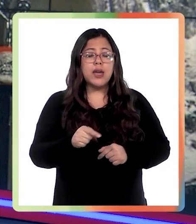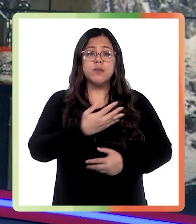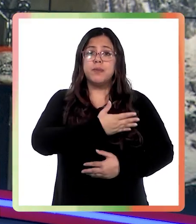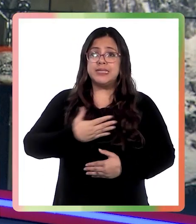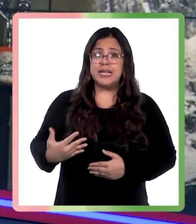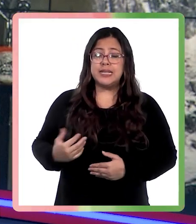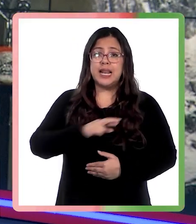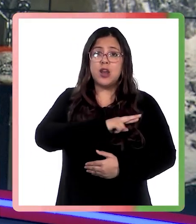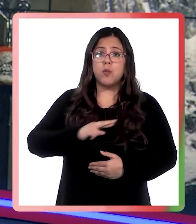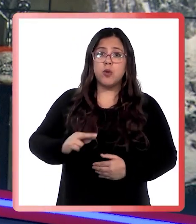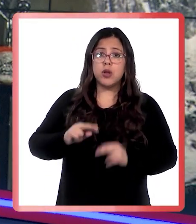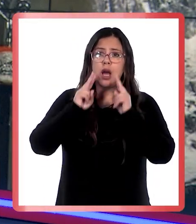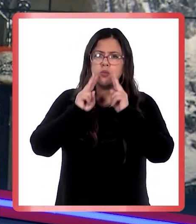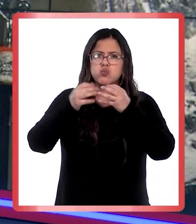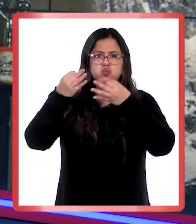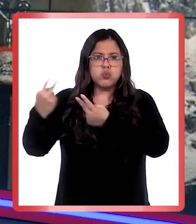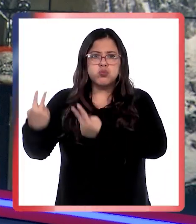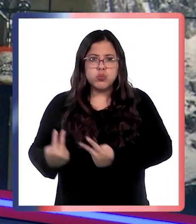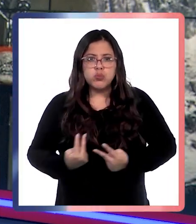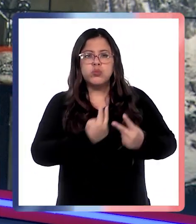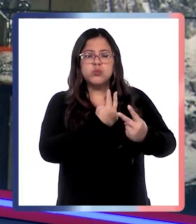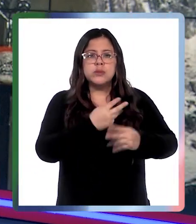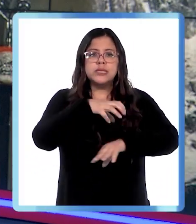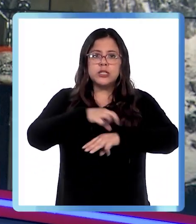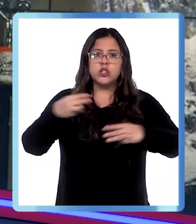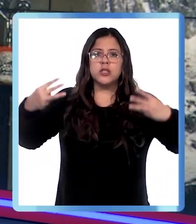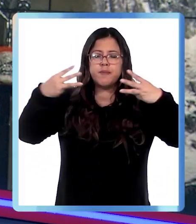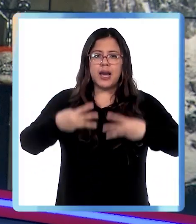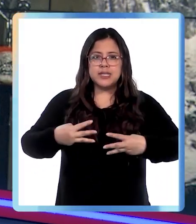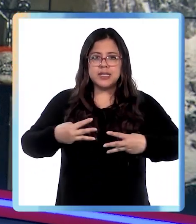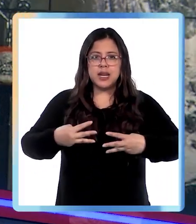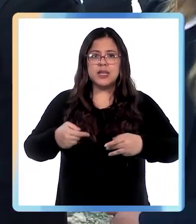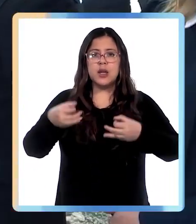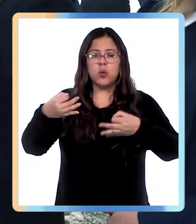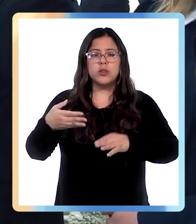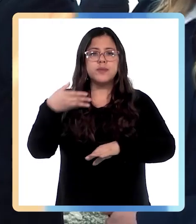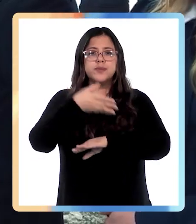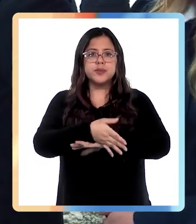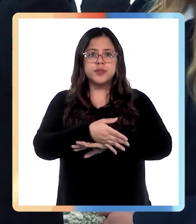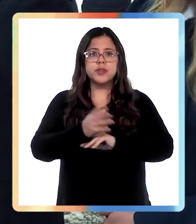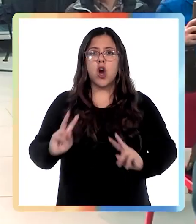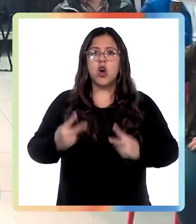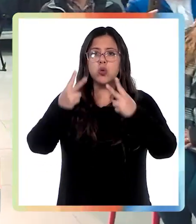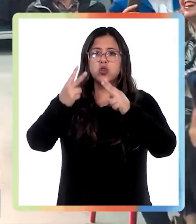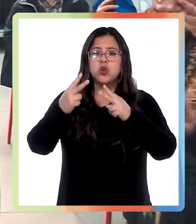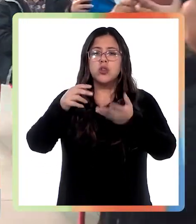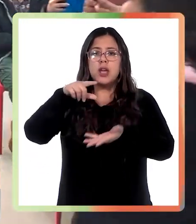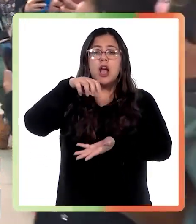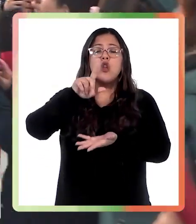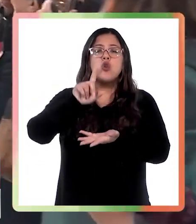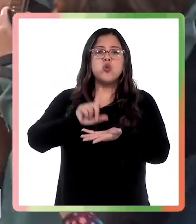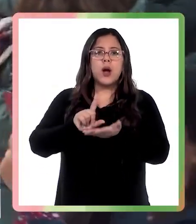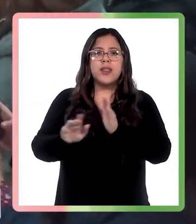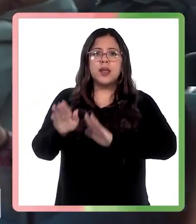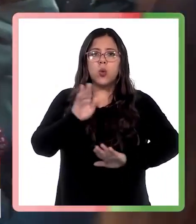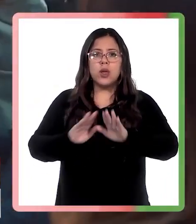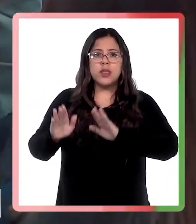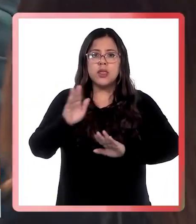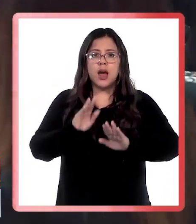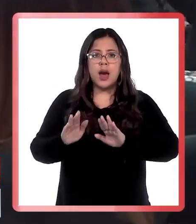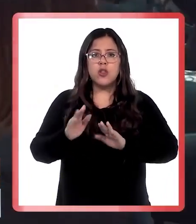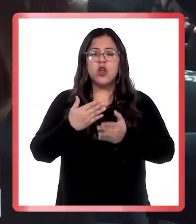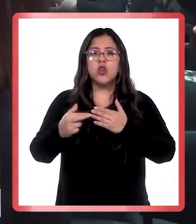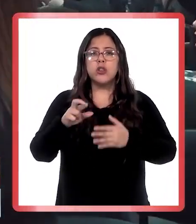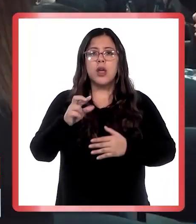presidente de la República en medio de su gira por la región de Magallanes en una visita a las obras del centro de cuidados comunitarios